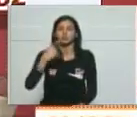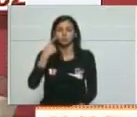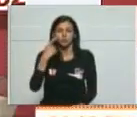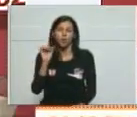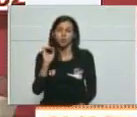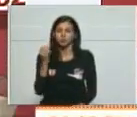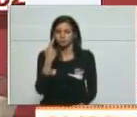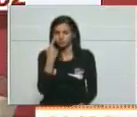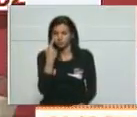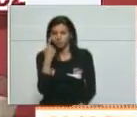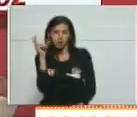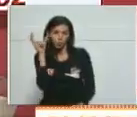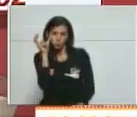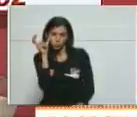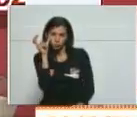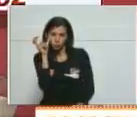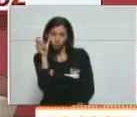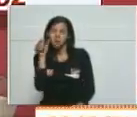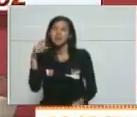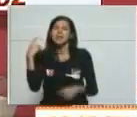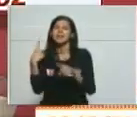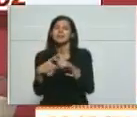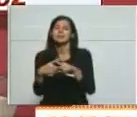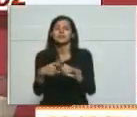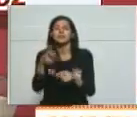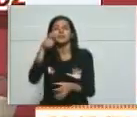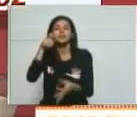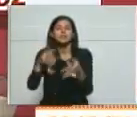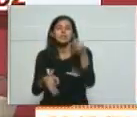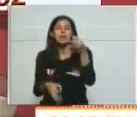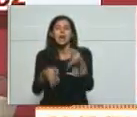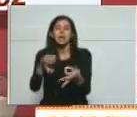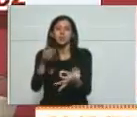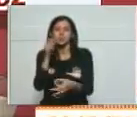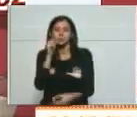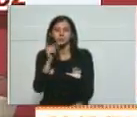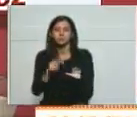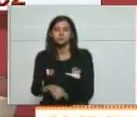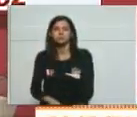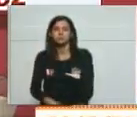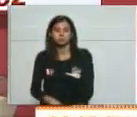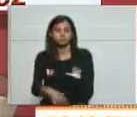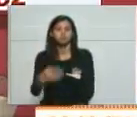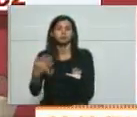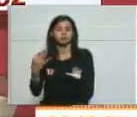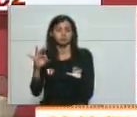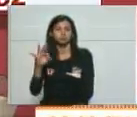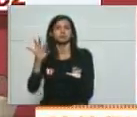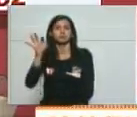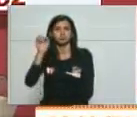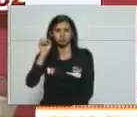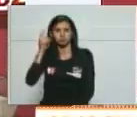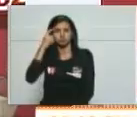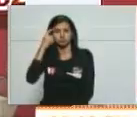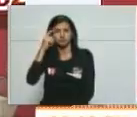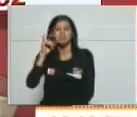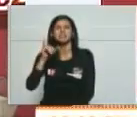al exfiscal Isaías Rodríguez, y uno ve cuánta ponderación y entiende por qué Isaías